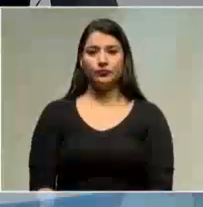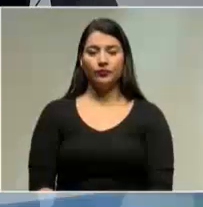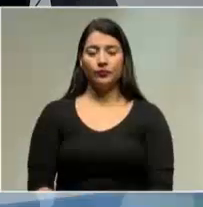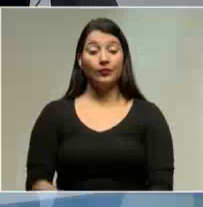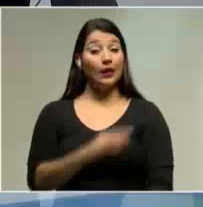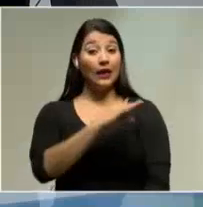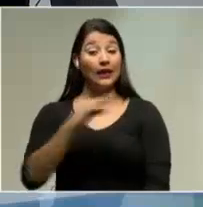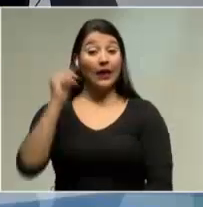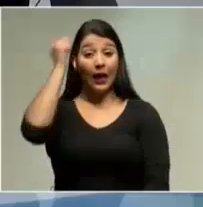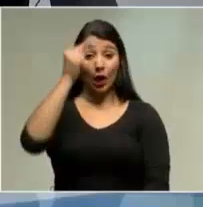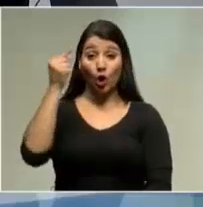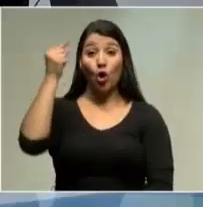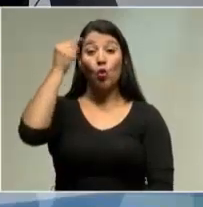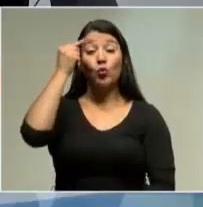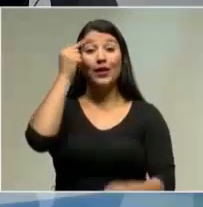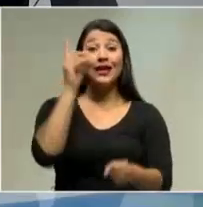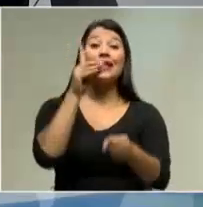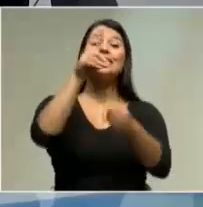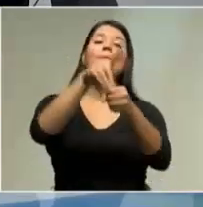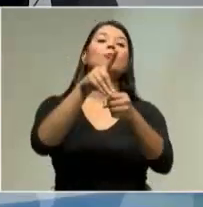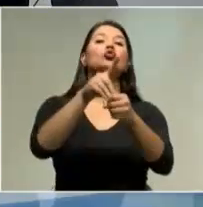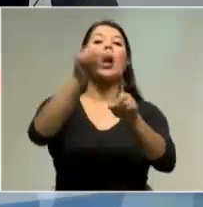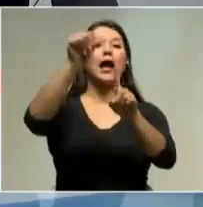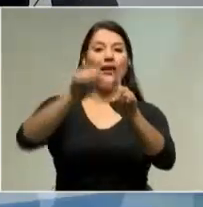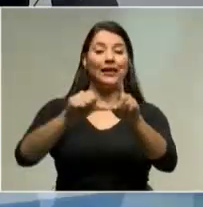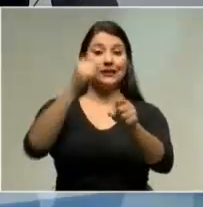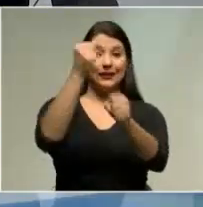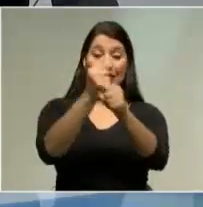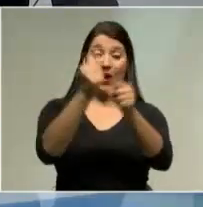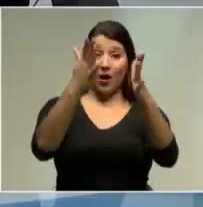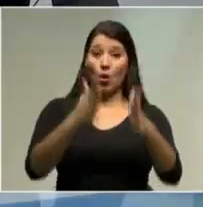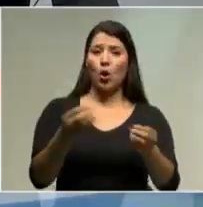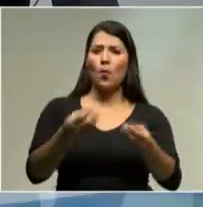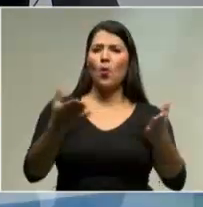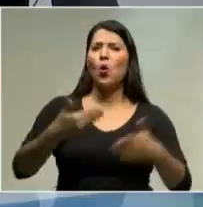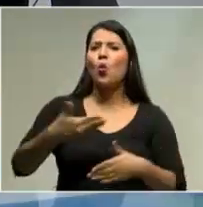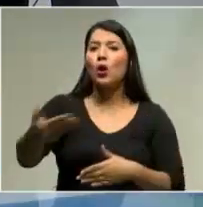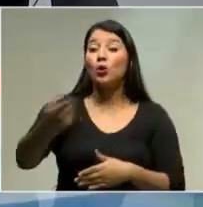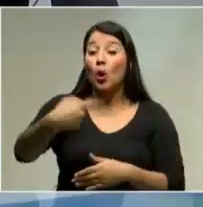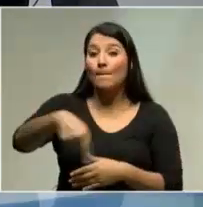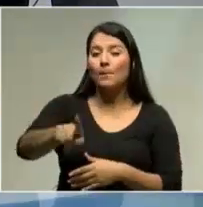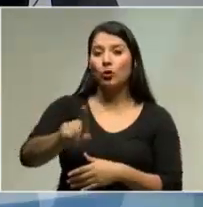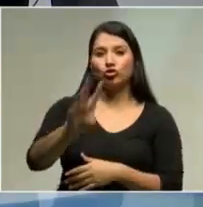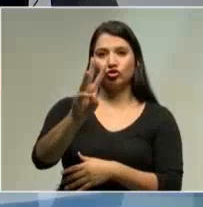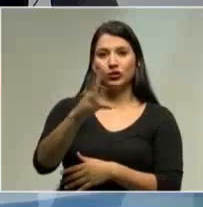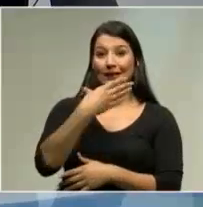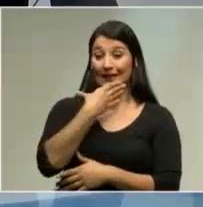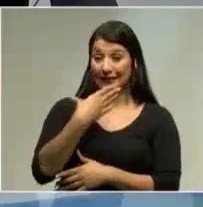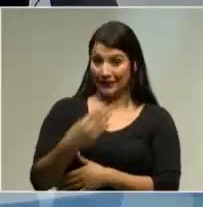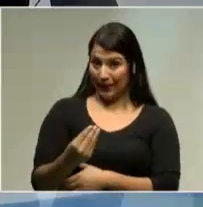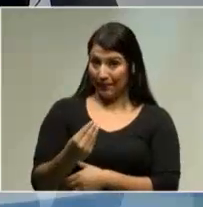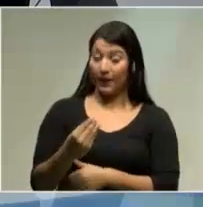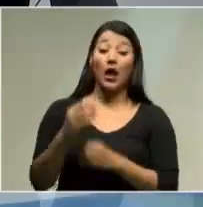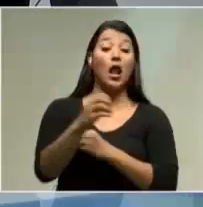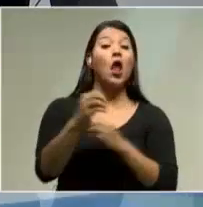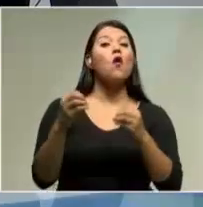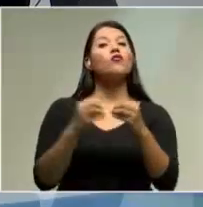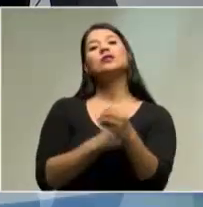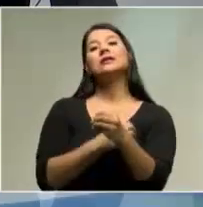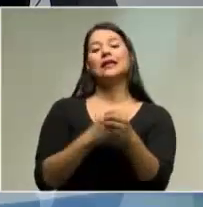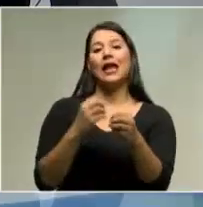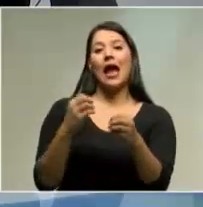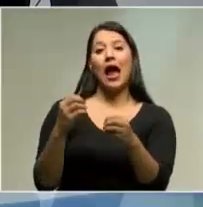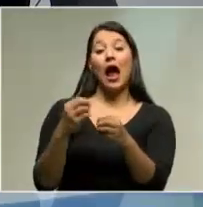Y el gobierno depositará el aguinaldo a los empleados públicos el próximo 6 de diciembre. La Oficina del